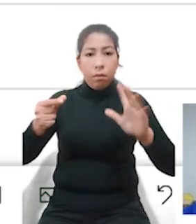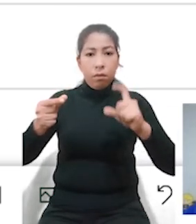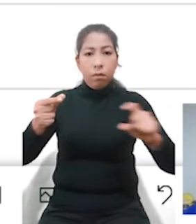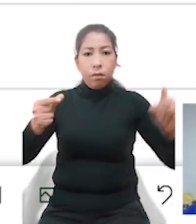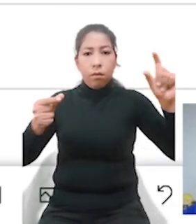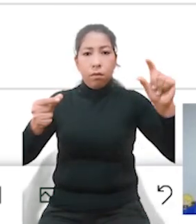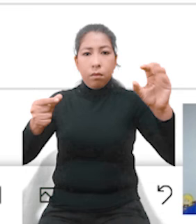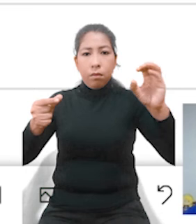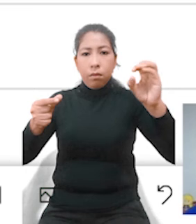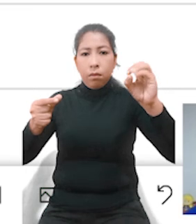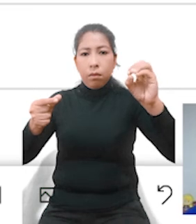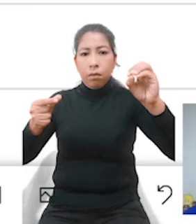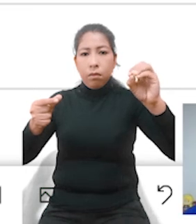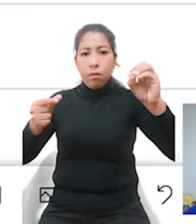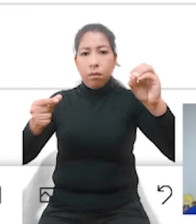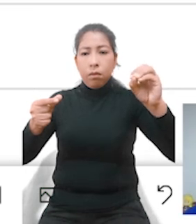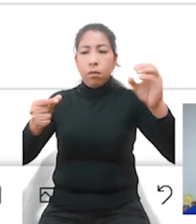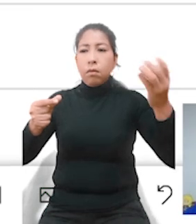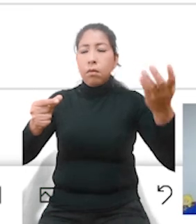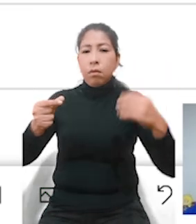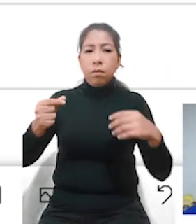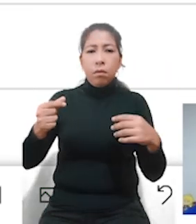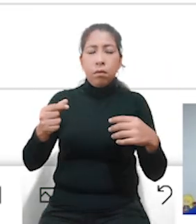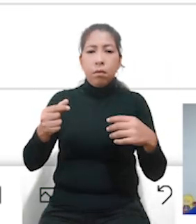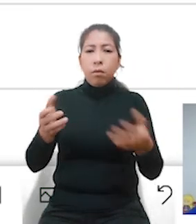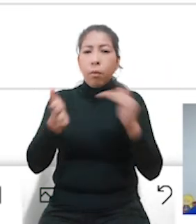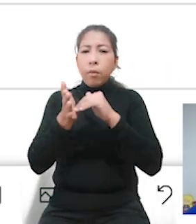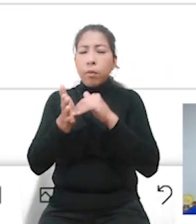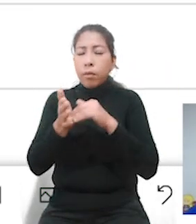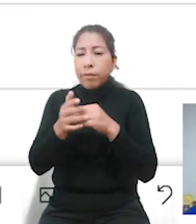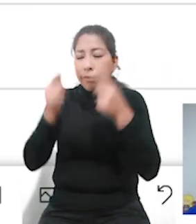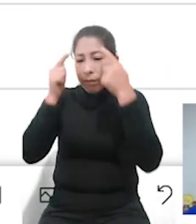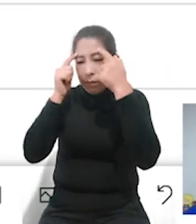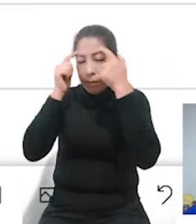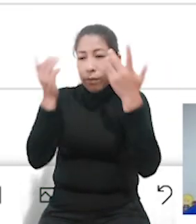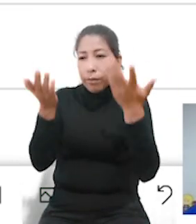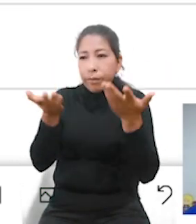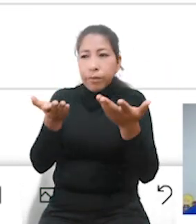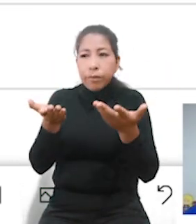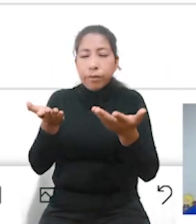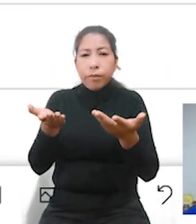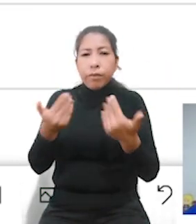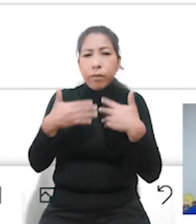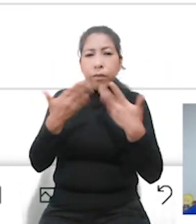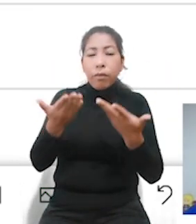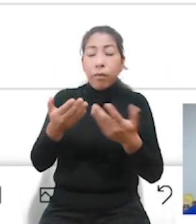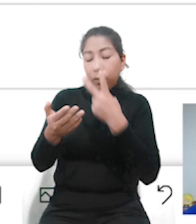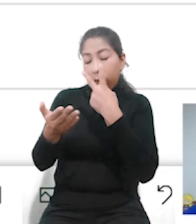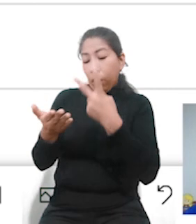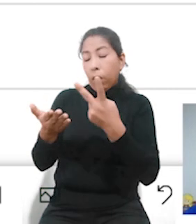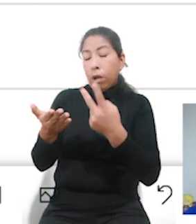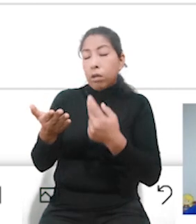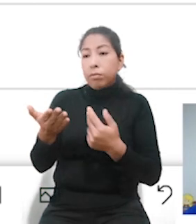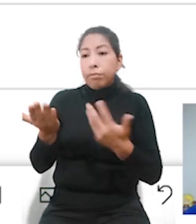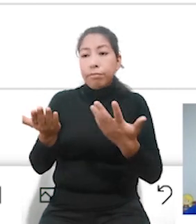5 elevada al exponente 0. Nuevamente analizamos en el logaritmo que hemos obtenido